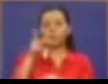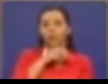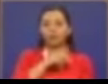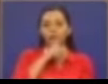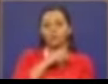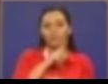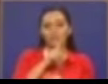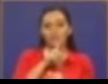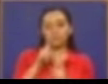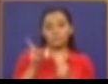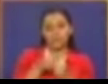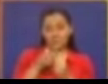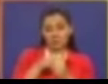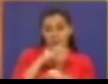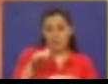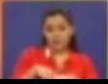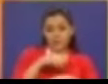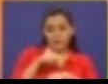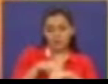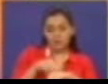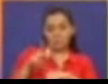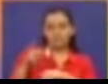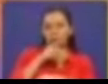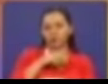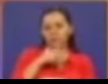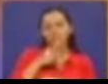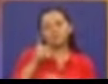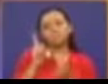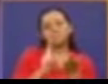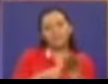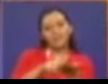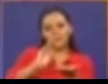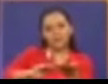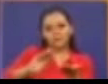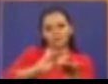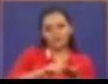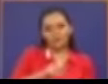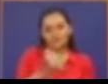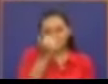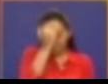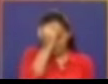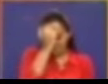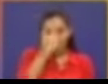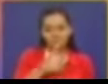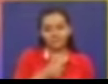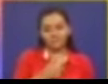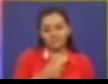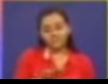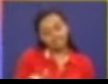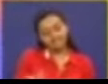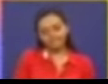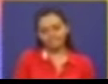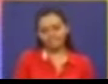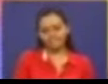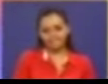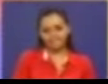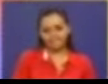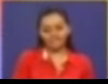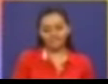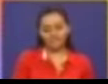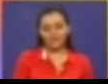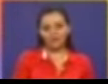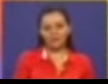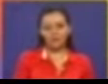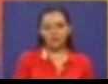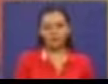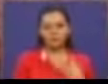Viejo, de Manabí, perdón, fue Puerto Viejo. Así que les pido 1,000 disculpas por ese error histórico. Tierra